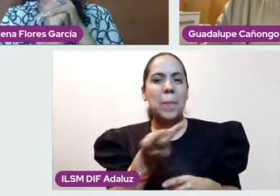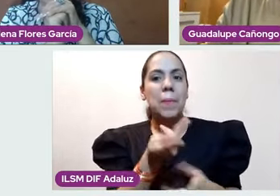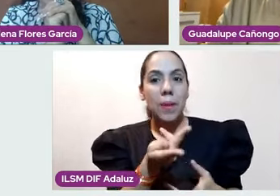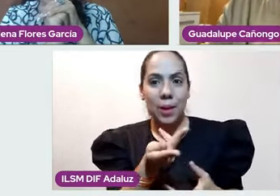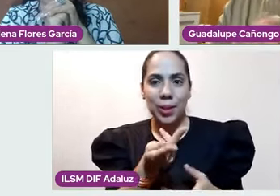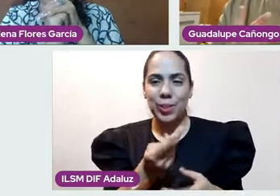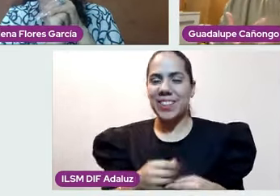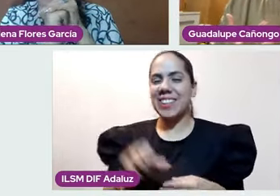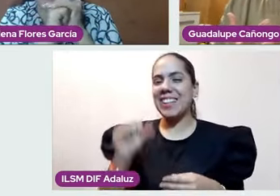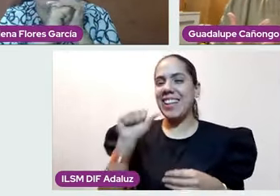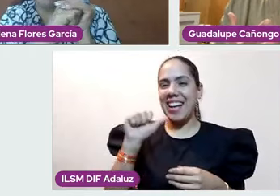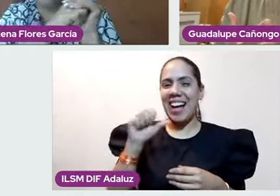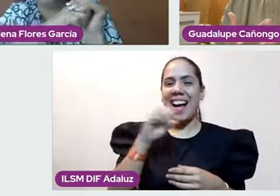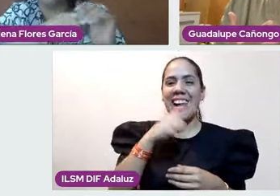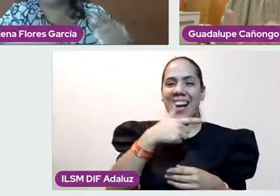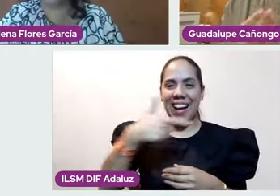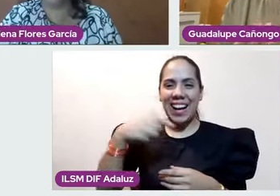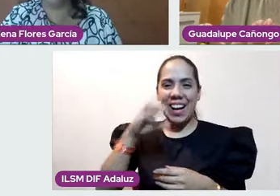dicen. Entonces,